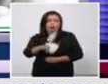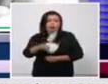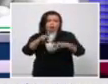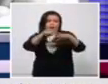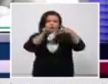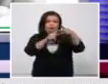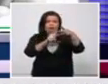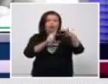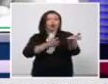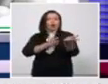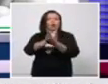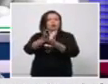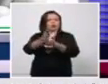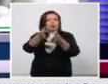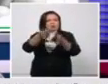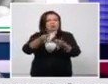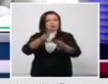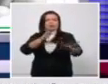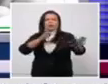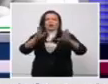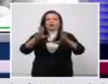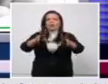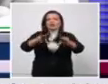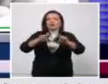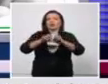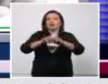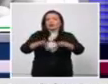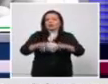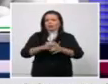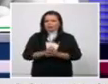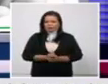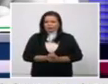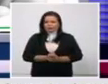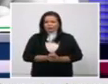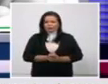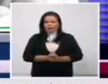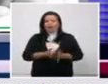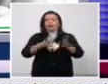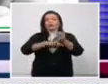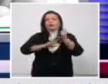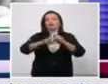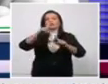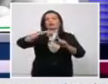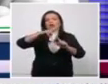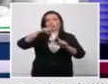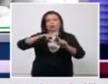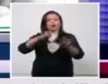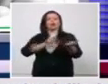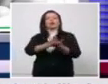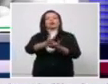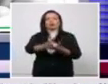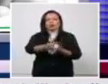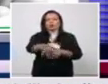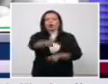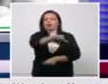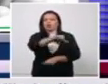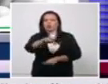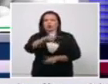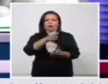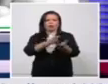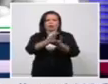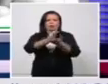nueva normalidad, y justamente Las Tunas mantiene esta fase debido a que sostiene un estricto control